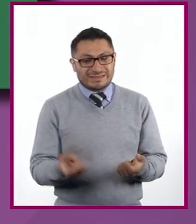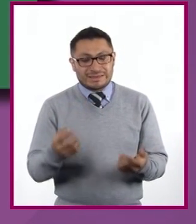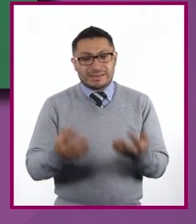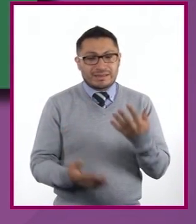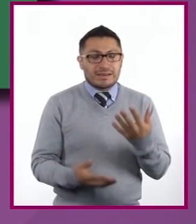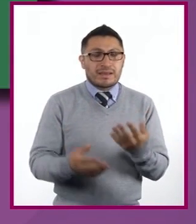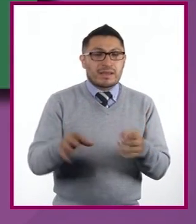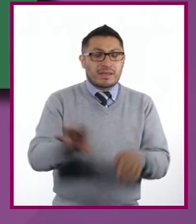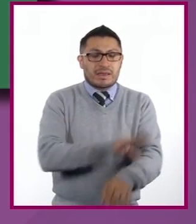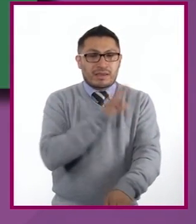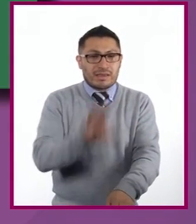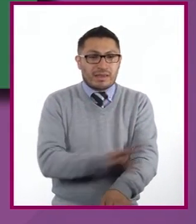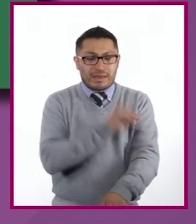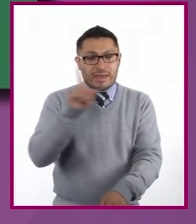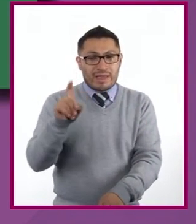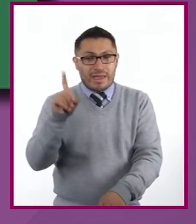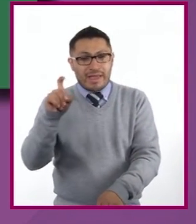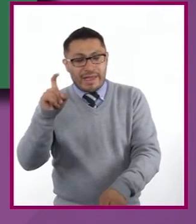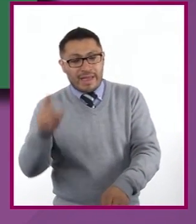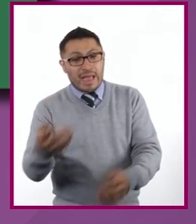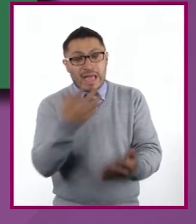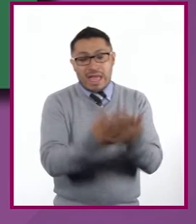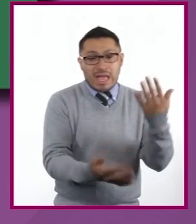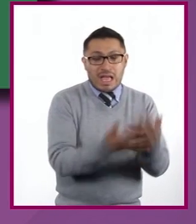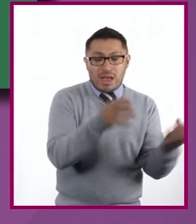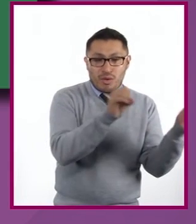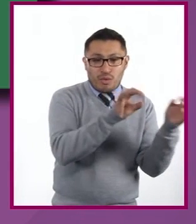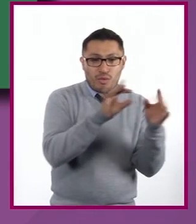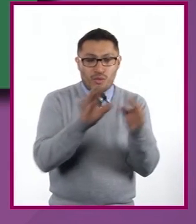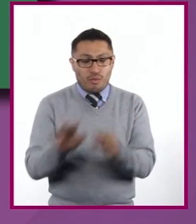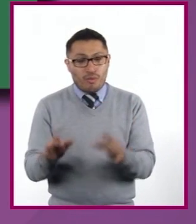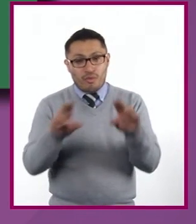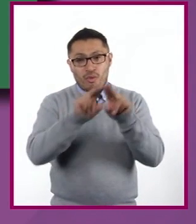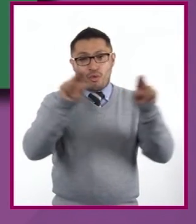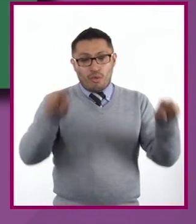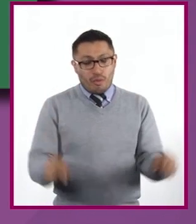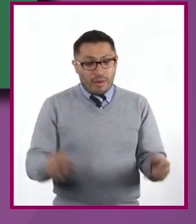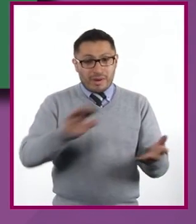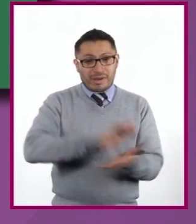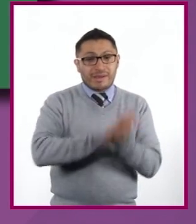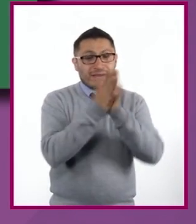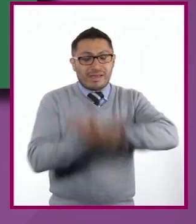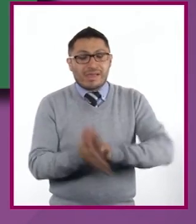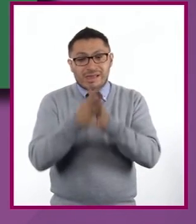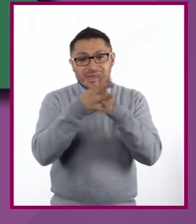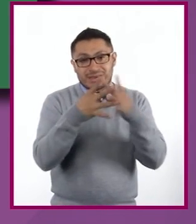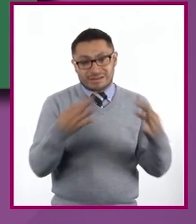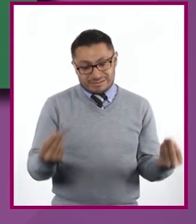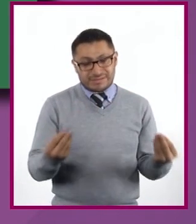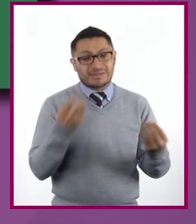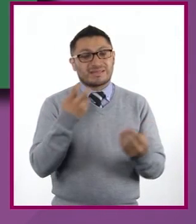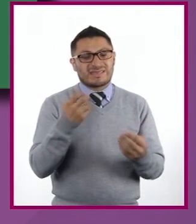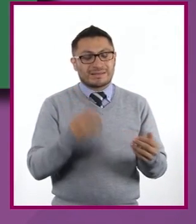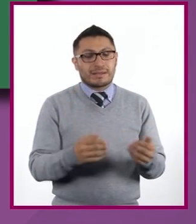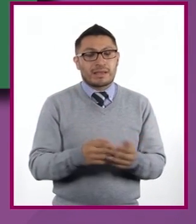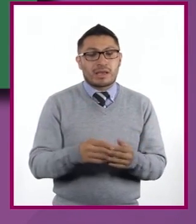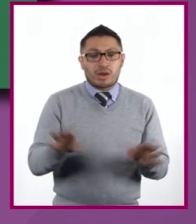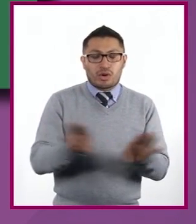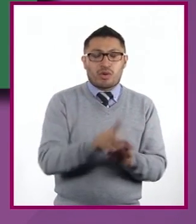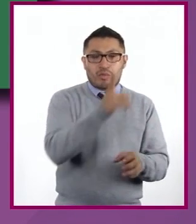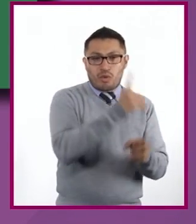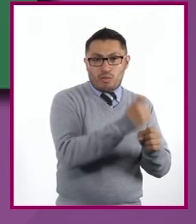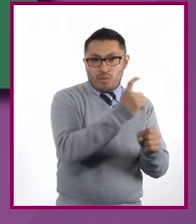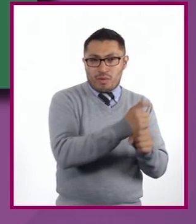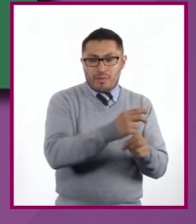energía térmica del agua líquida y de la mano se transfiere al hielo, provocando su cambio de estado. Como en el primer caso,